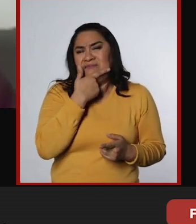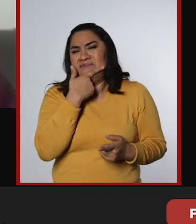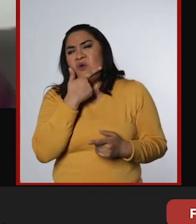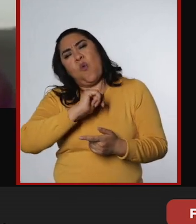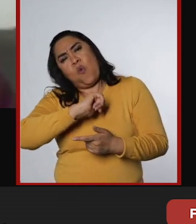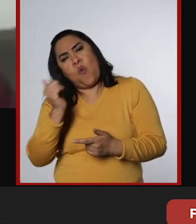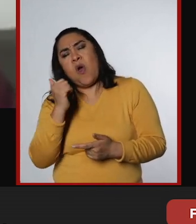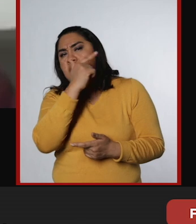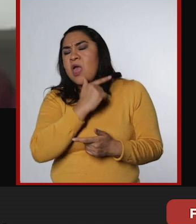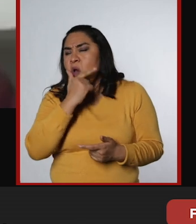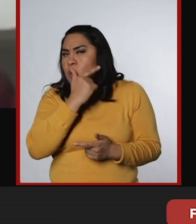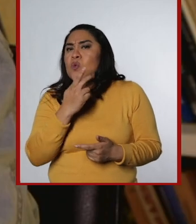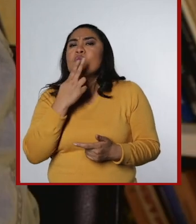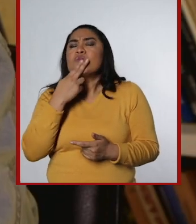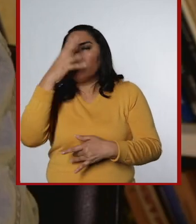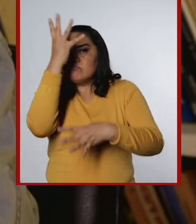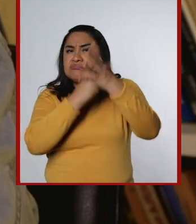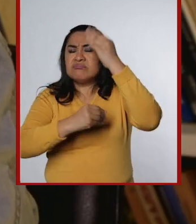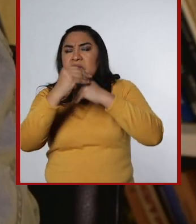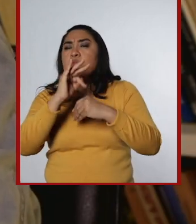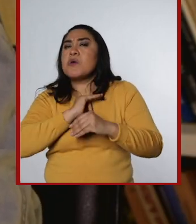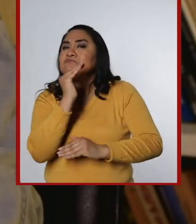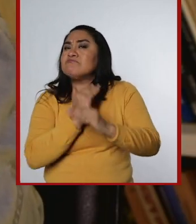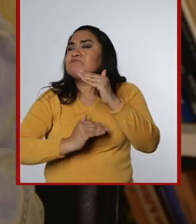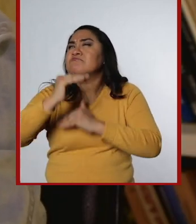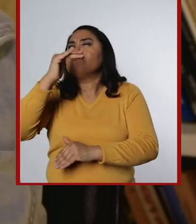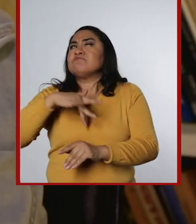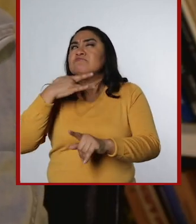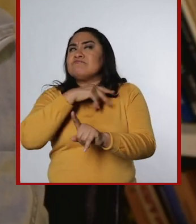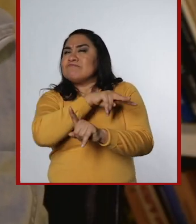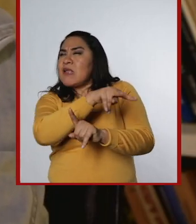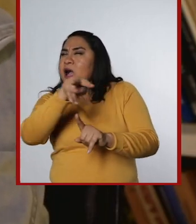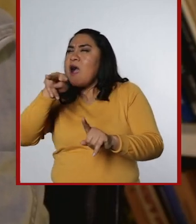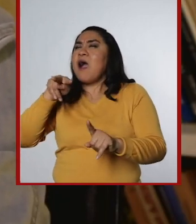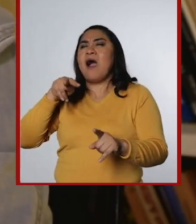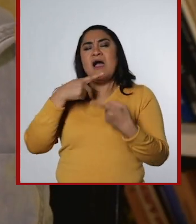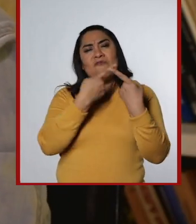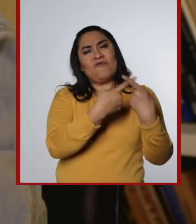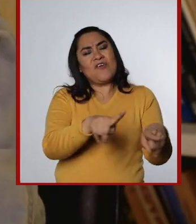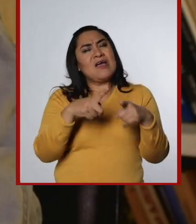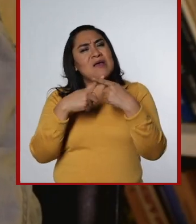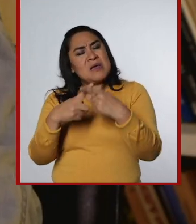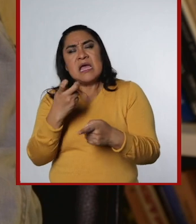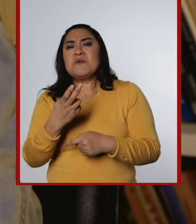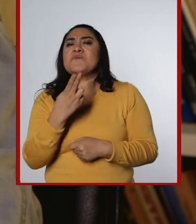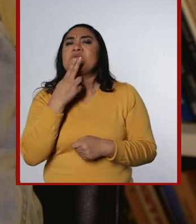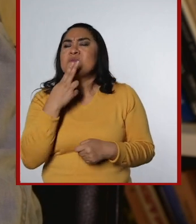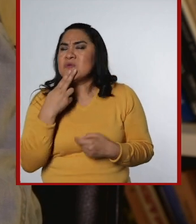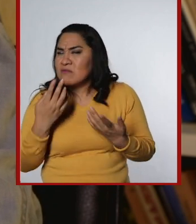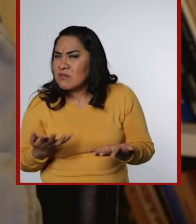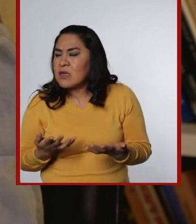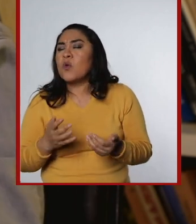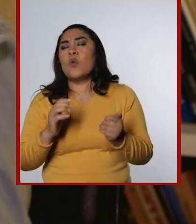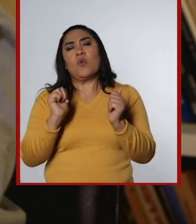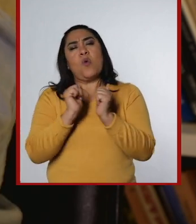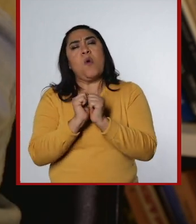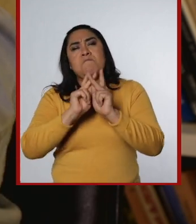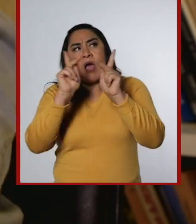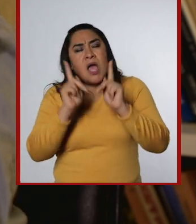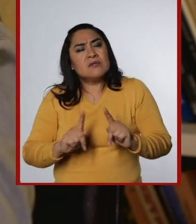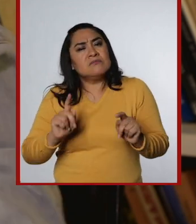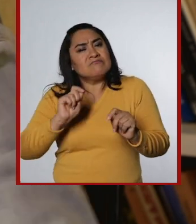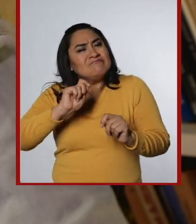la visión, crece también la forma de construir una paz verdadera en este país. Y me parece que